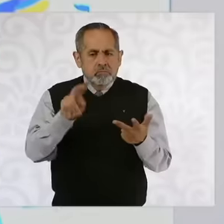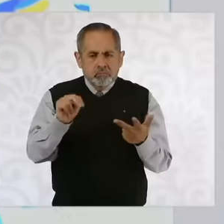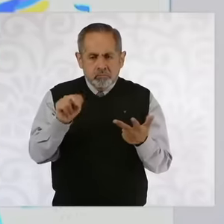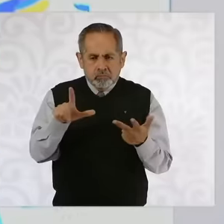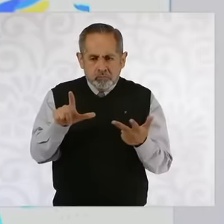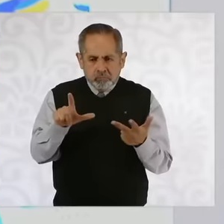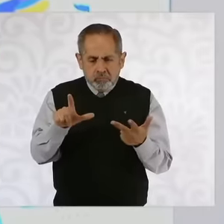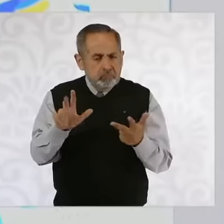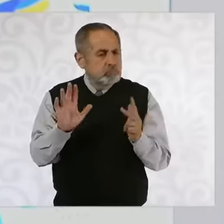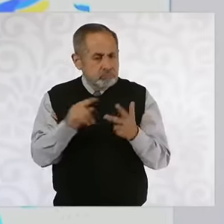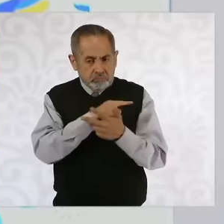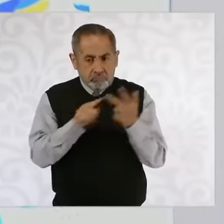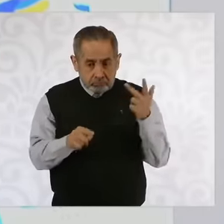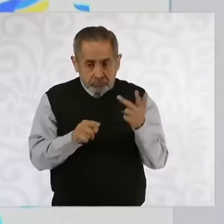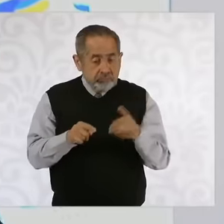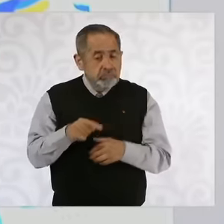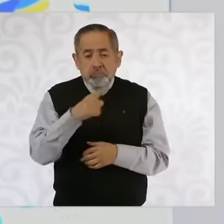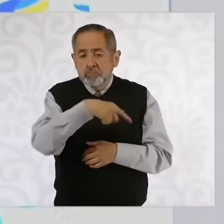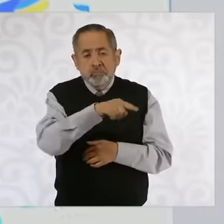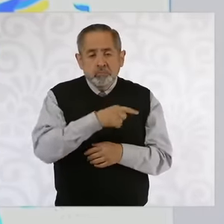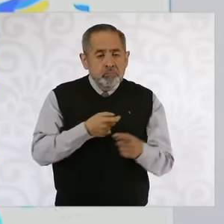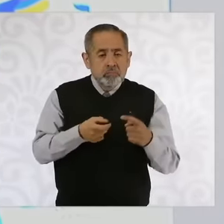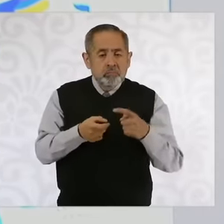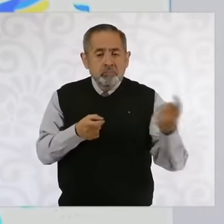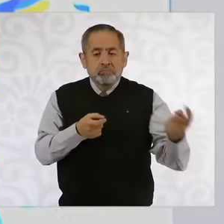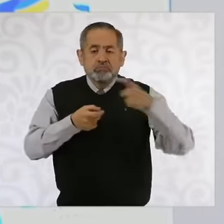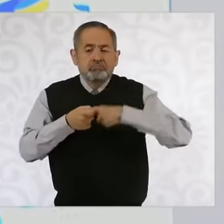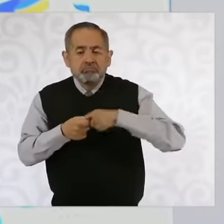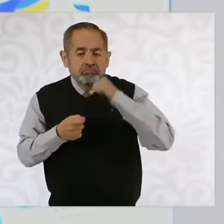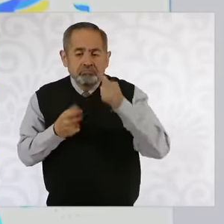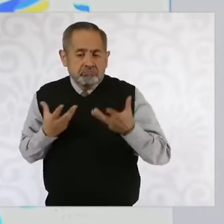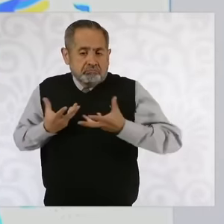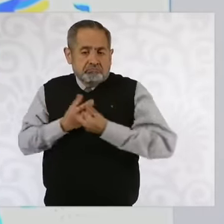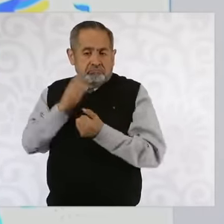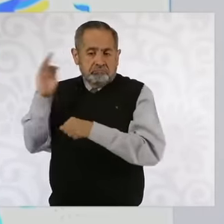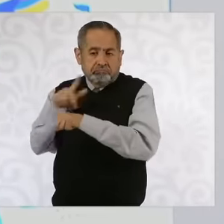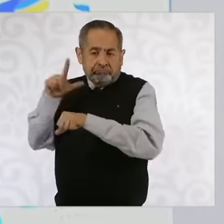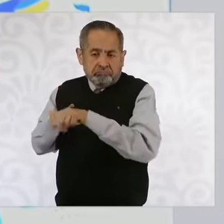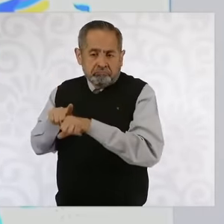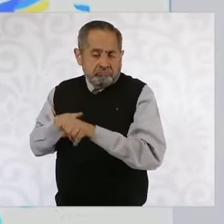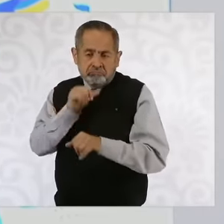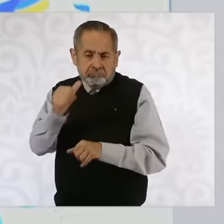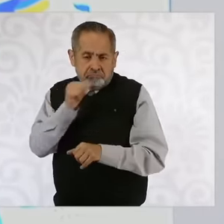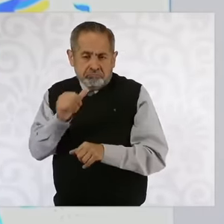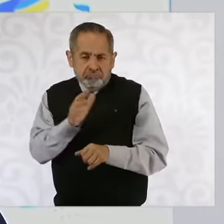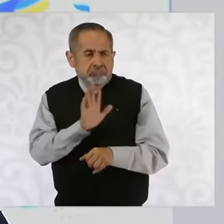dije. Bueno, ellos tienen sus propios sistemas estatales.